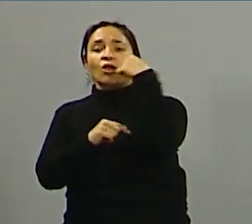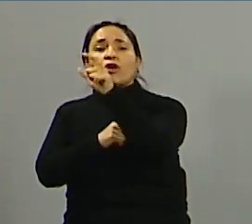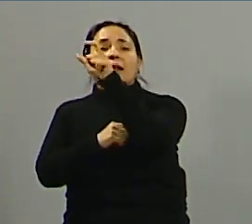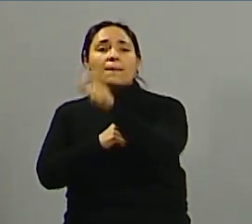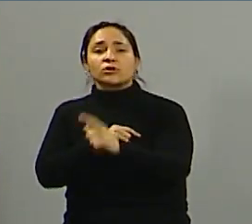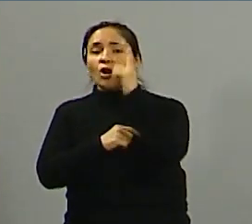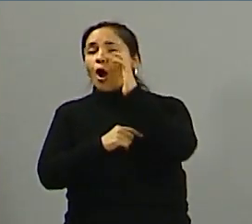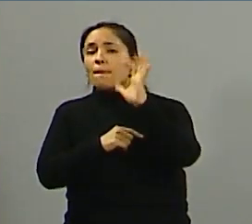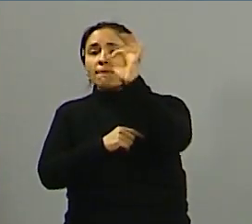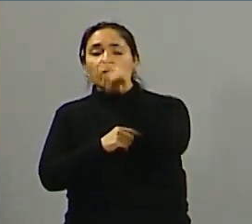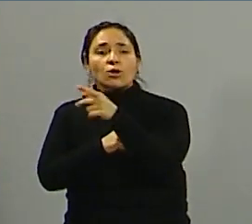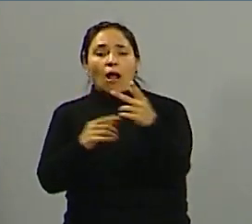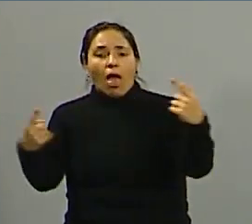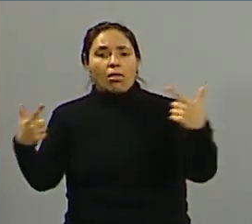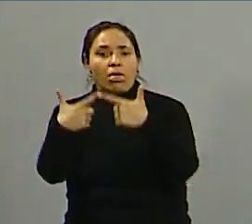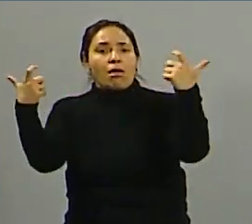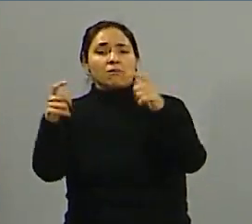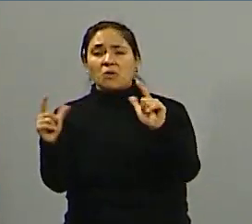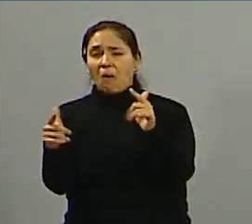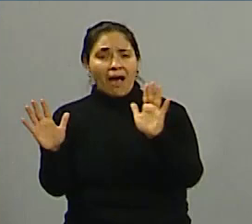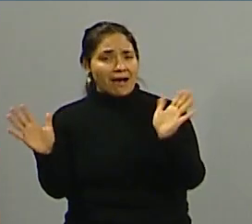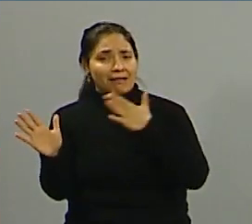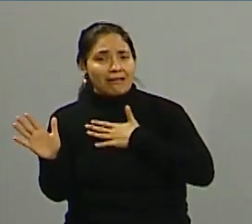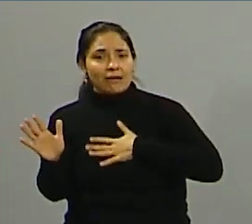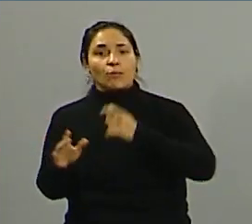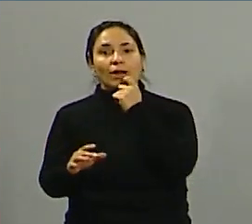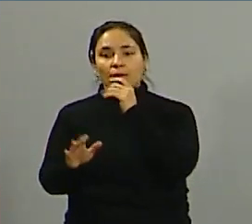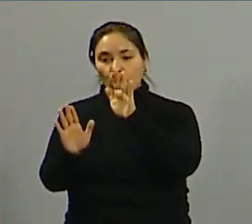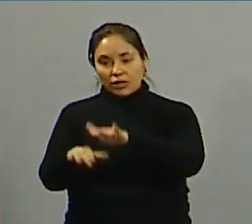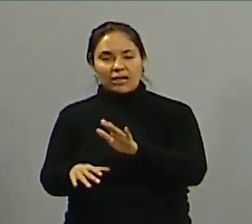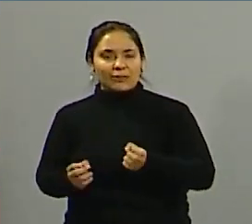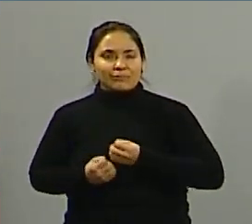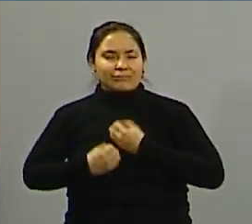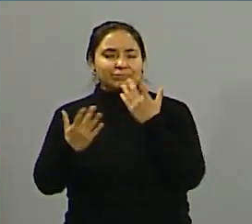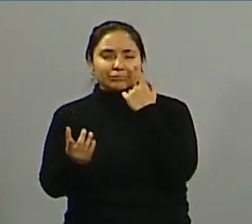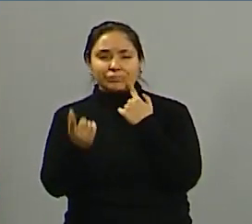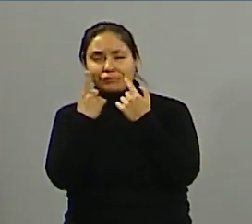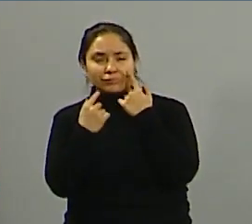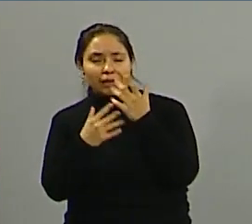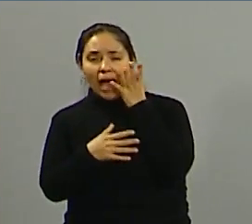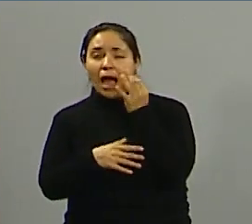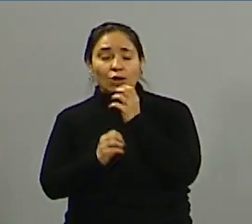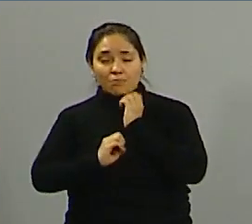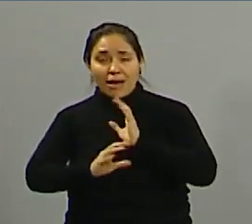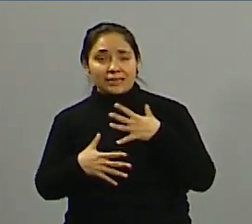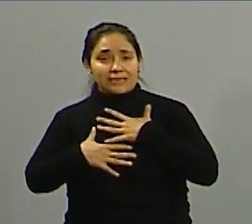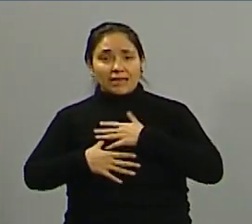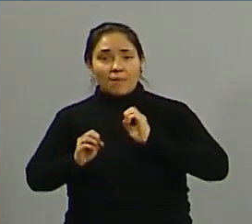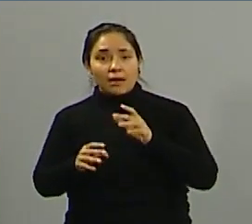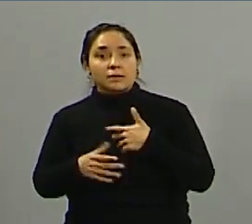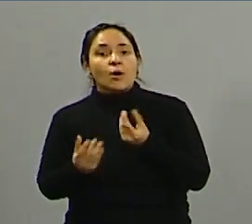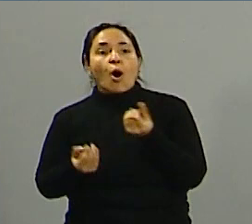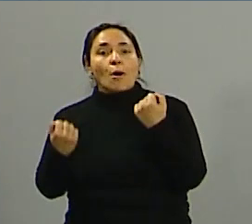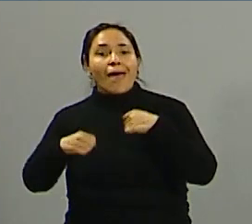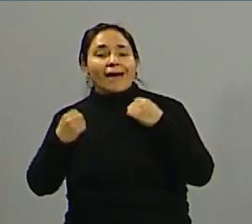agredirlo, o encontrar a un niño que está desbordado por una situación y intenta respirar o hacer algo de meditación para